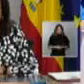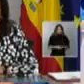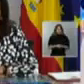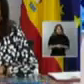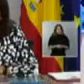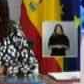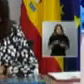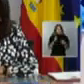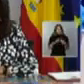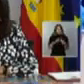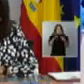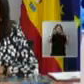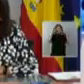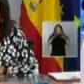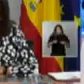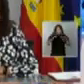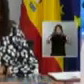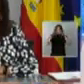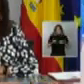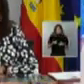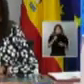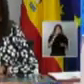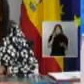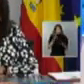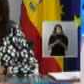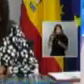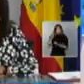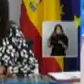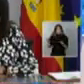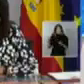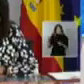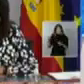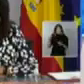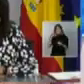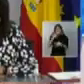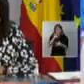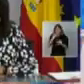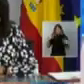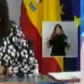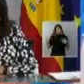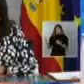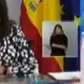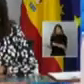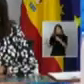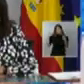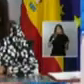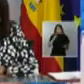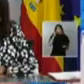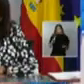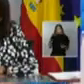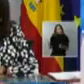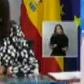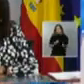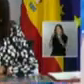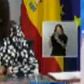Ahora, de lo que estamos hablando, ¿qué funciona y qué no? Porque nos está diciendo un experto, oye, lo de levantar el pie del acelerador no